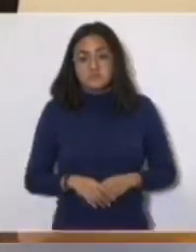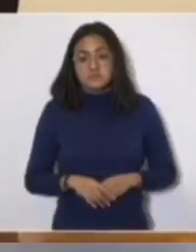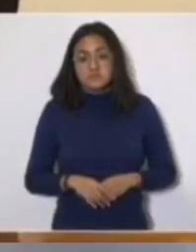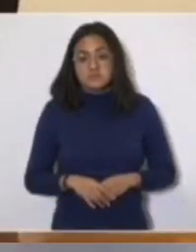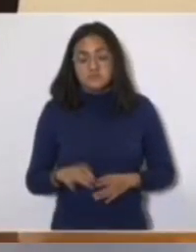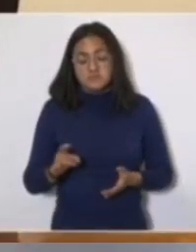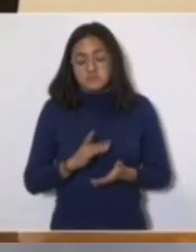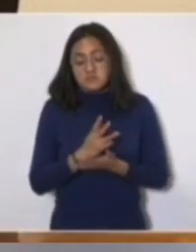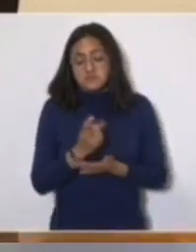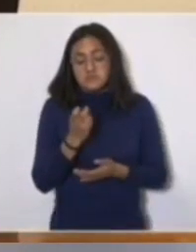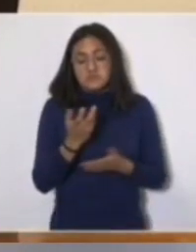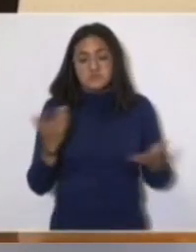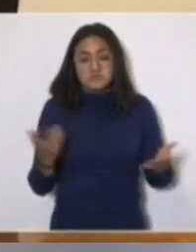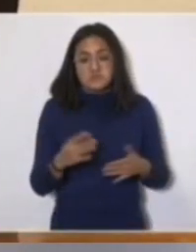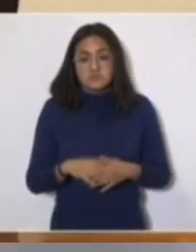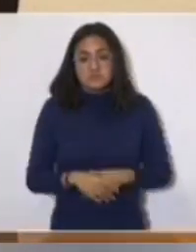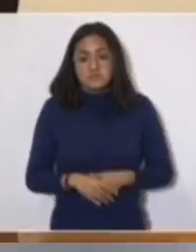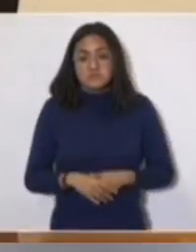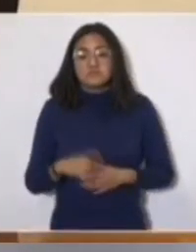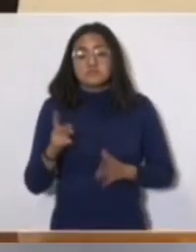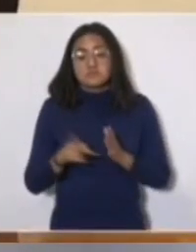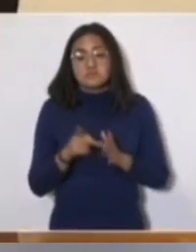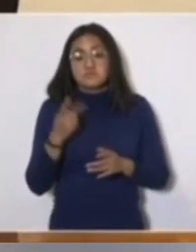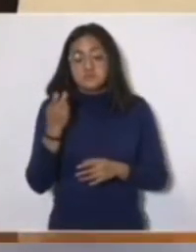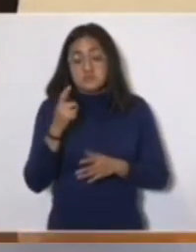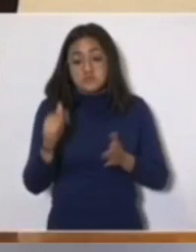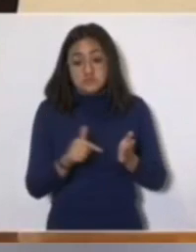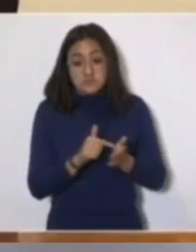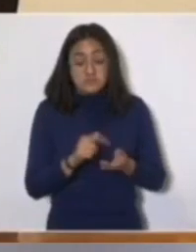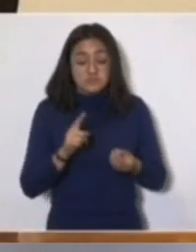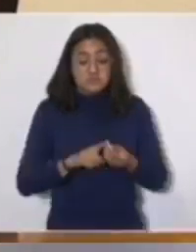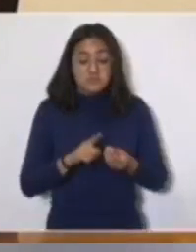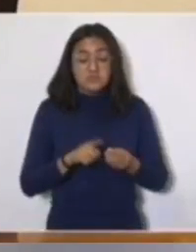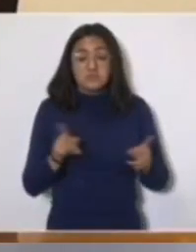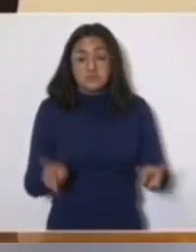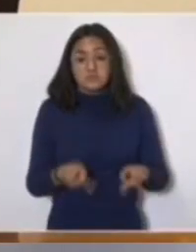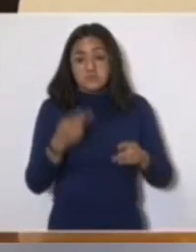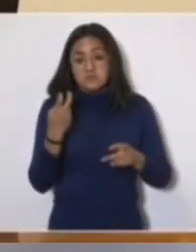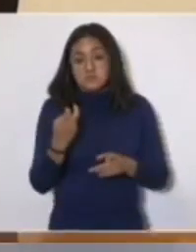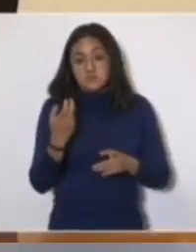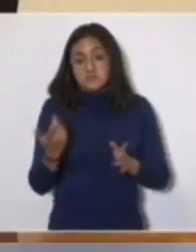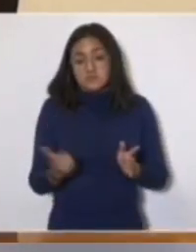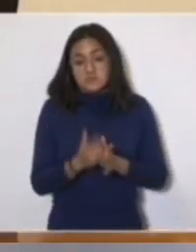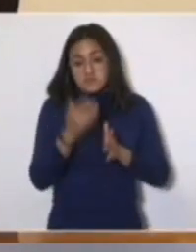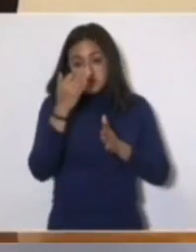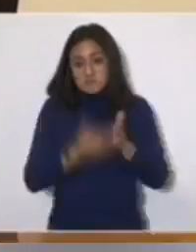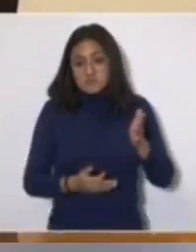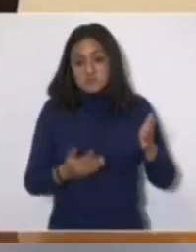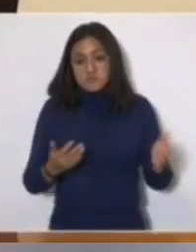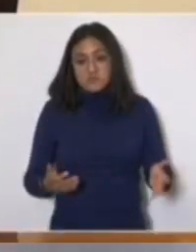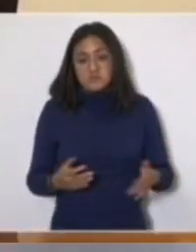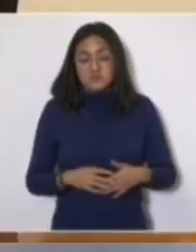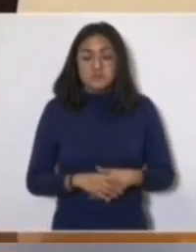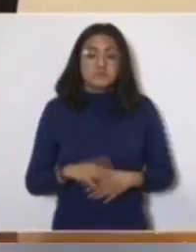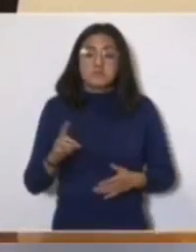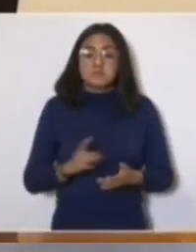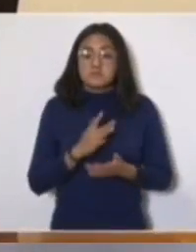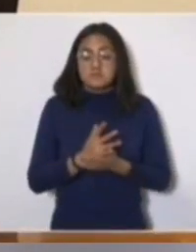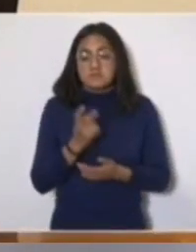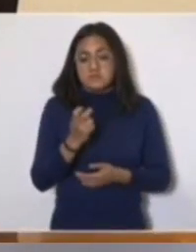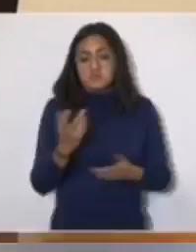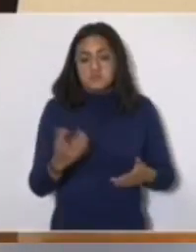solo así y volver a esos lugares en lugares de comercio legal solo